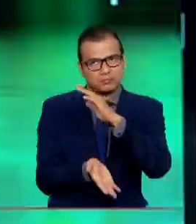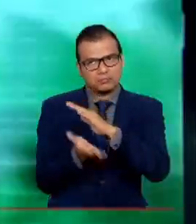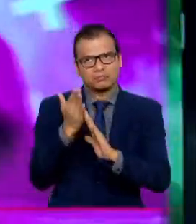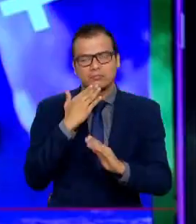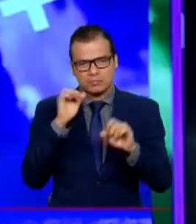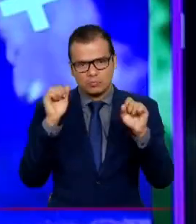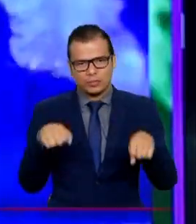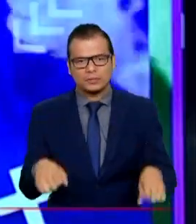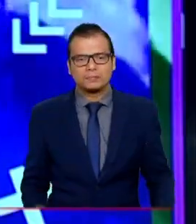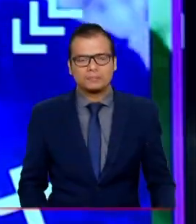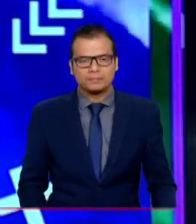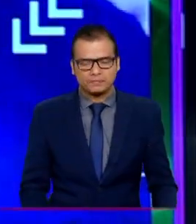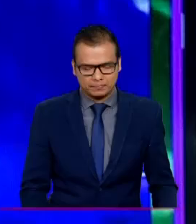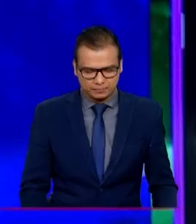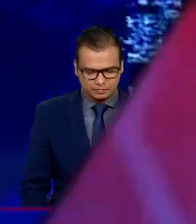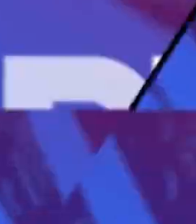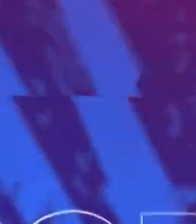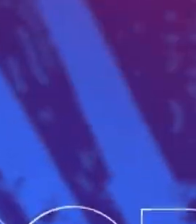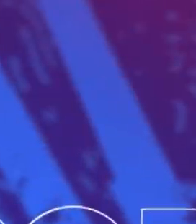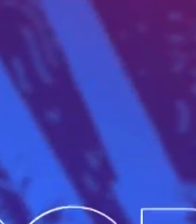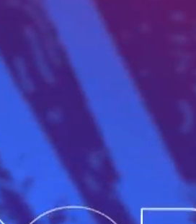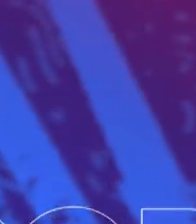viajar al viejo continente.